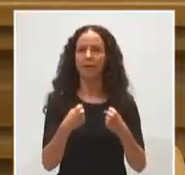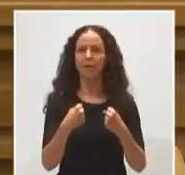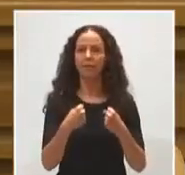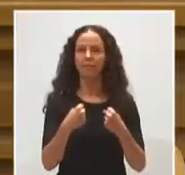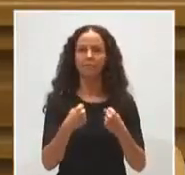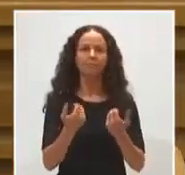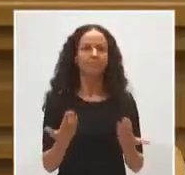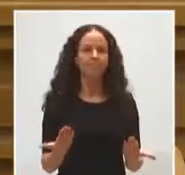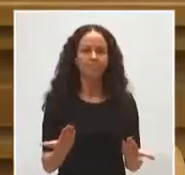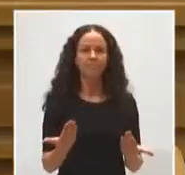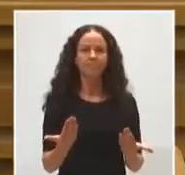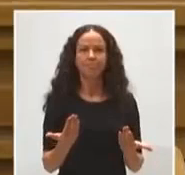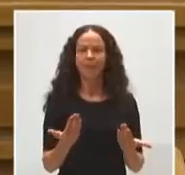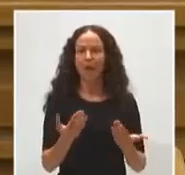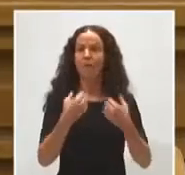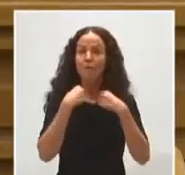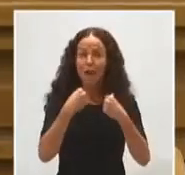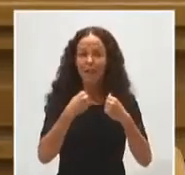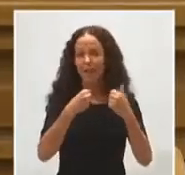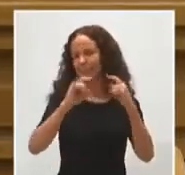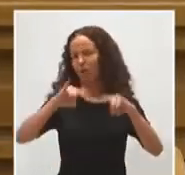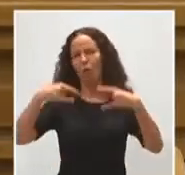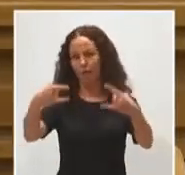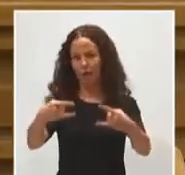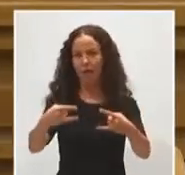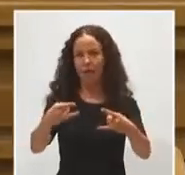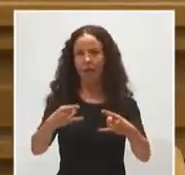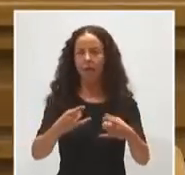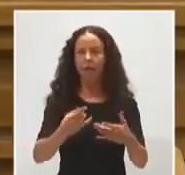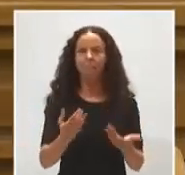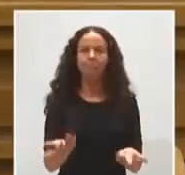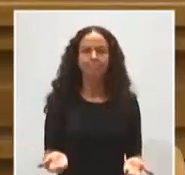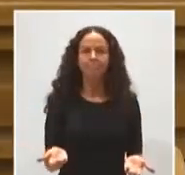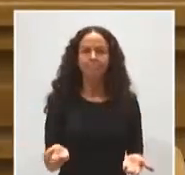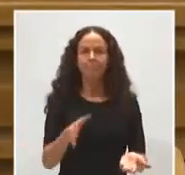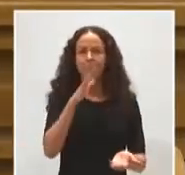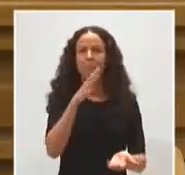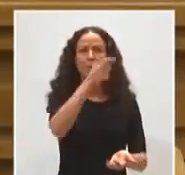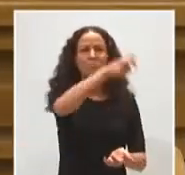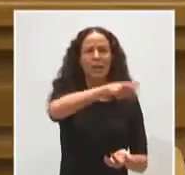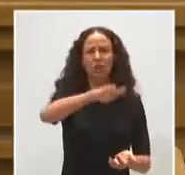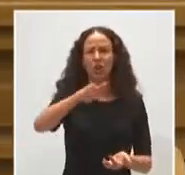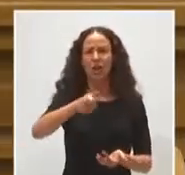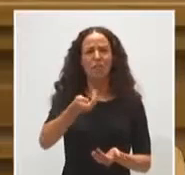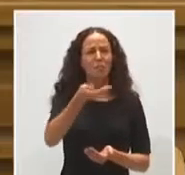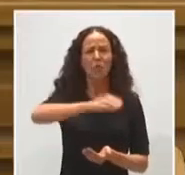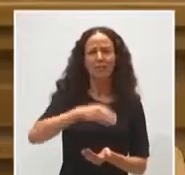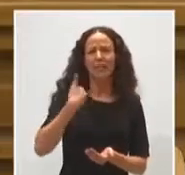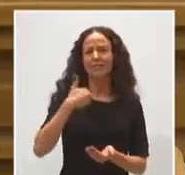nos redoblar la fuerza aunque solo sea por la gente que ya no está con nosotros